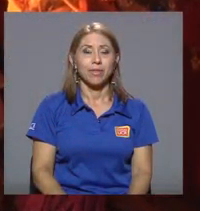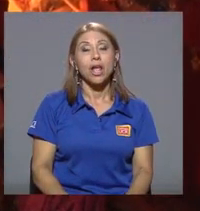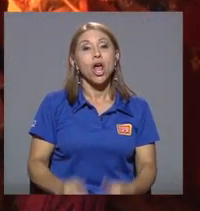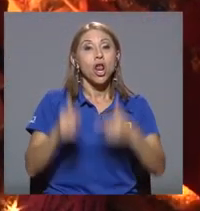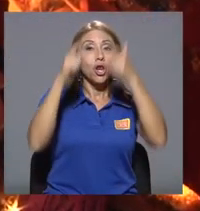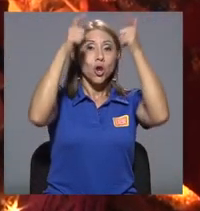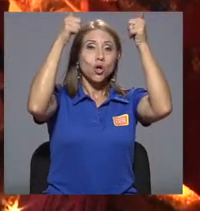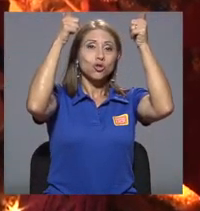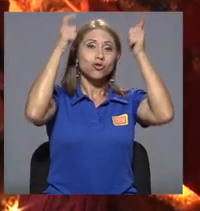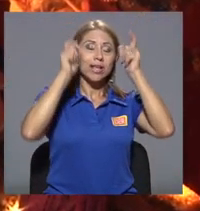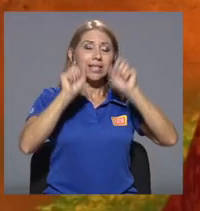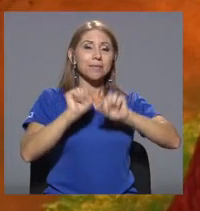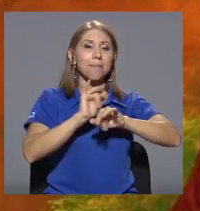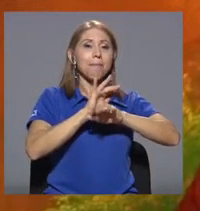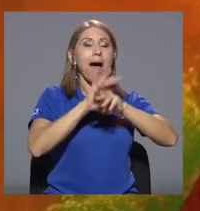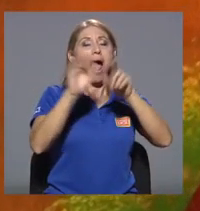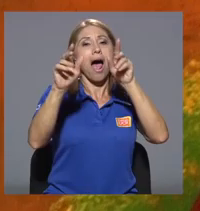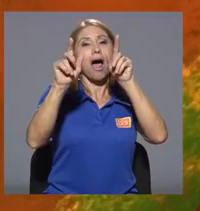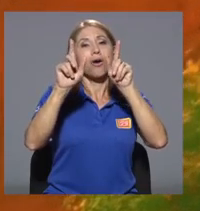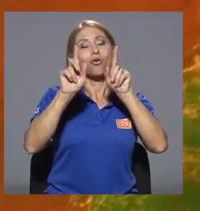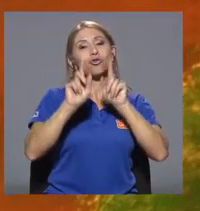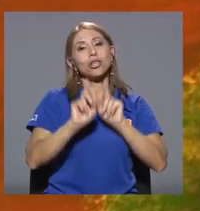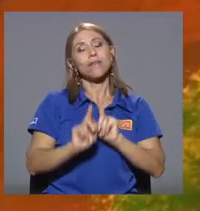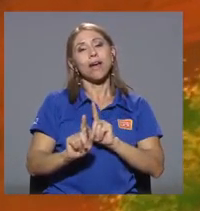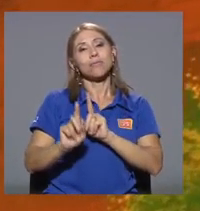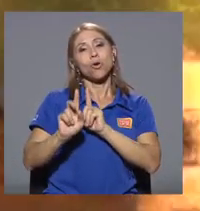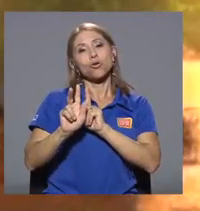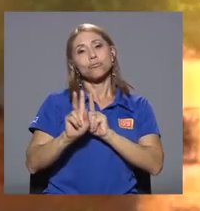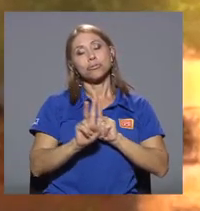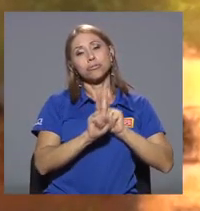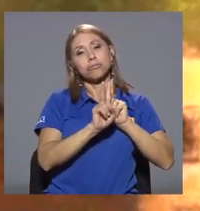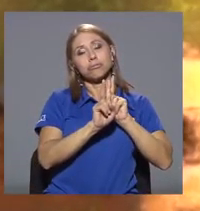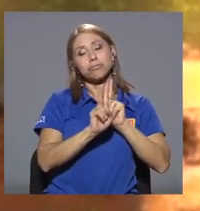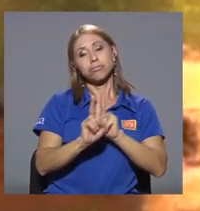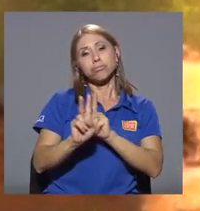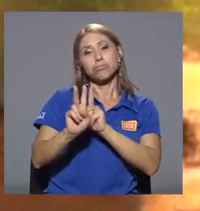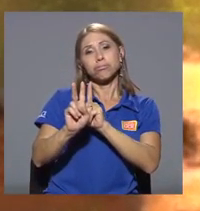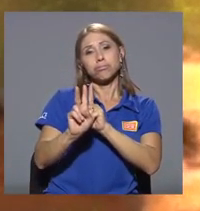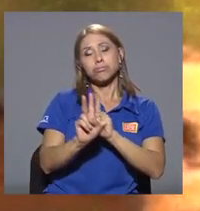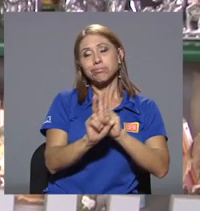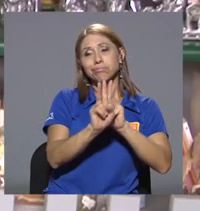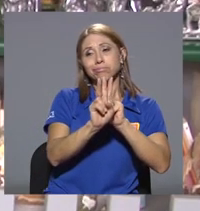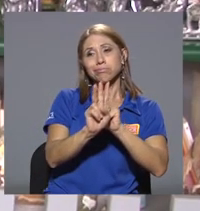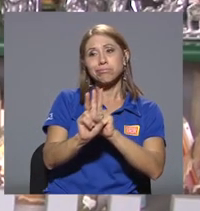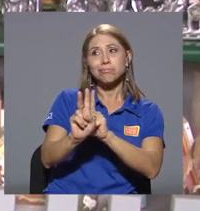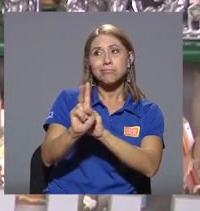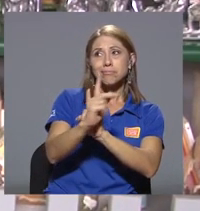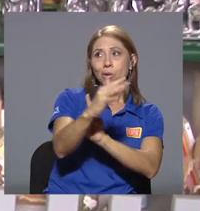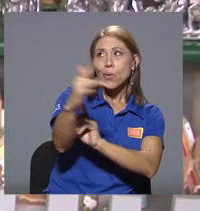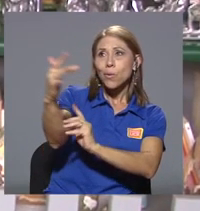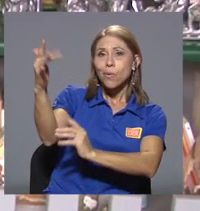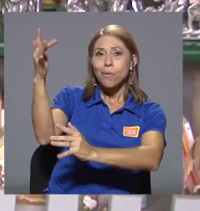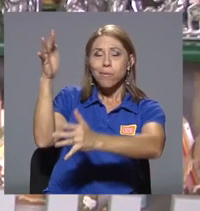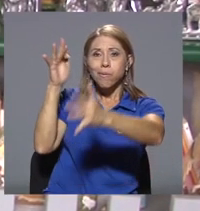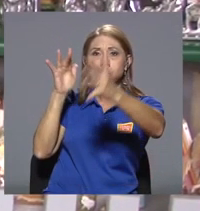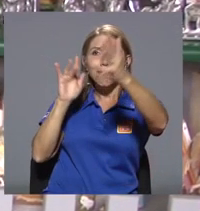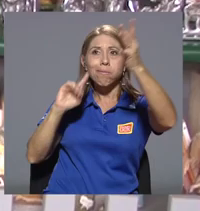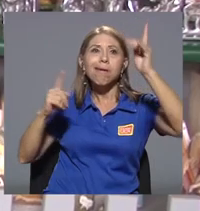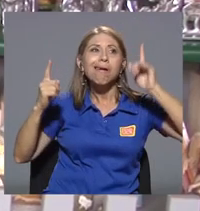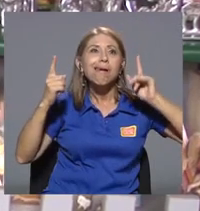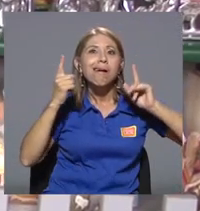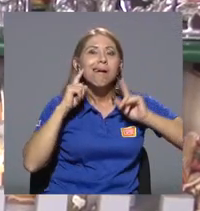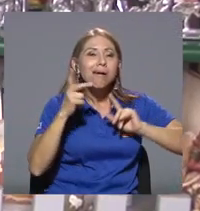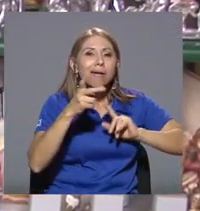Iban los Reyes Magos por el estrecho camino de la selva. Tan solo escuchaban a una orquesta de